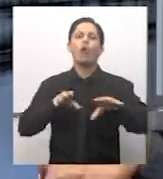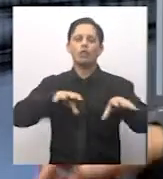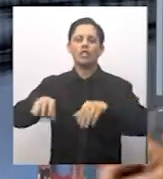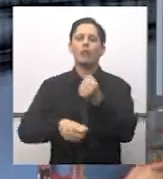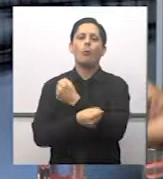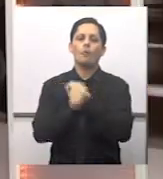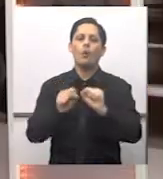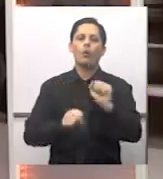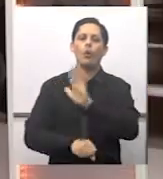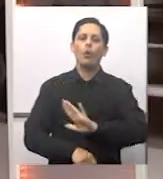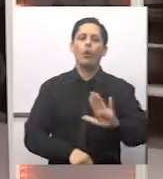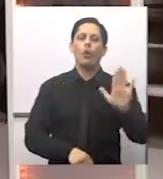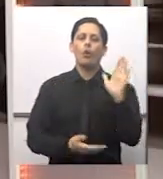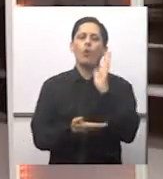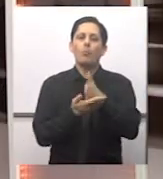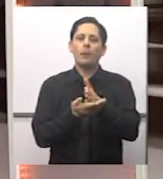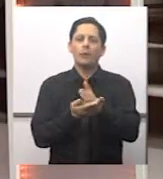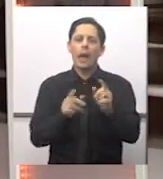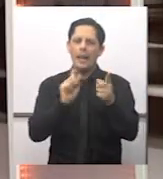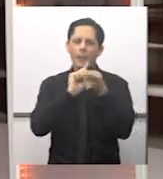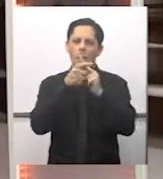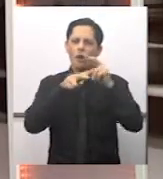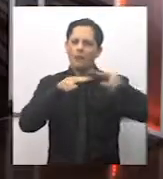algo diferente? ¿Habría cambiado algo?